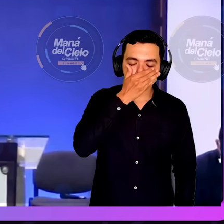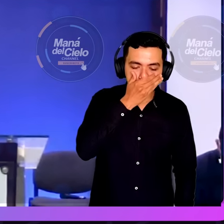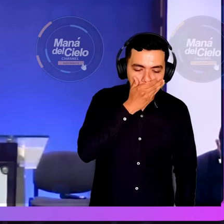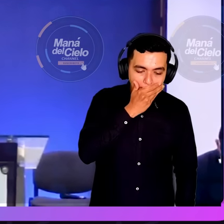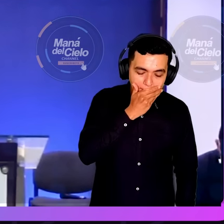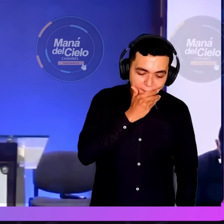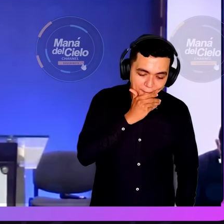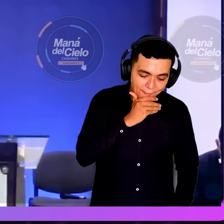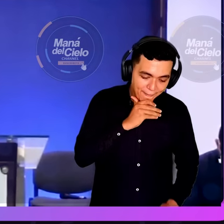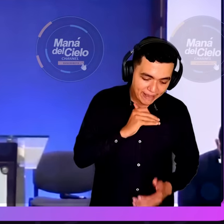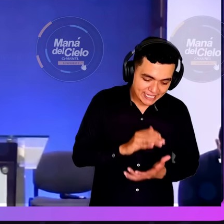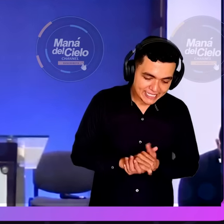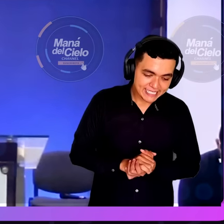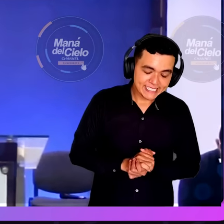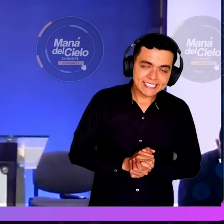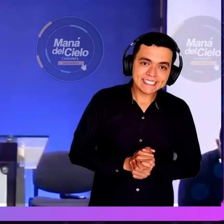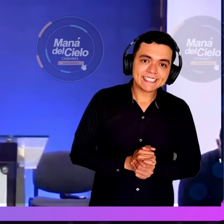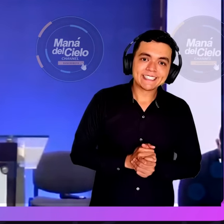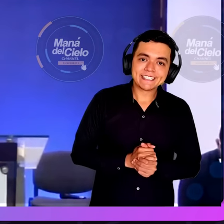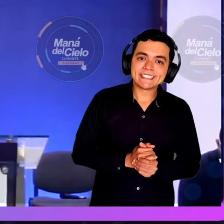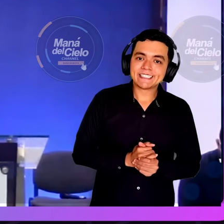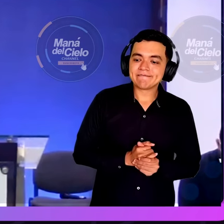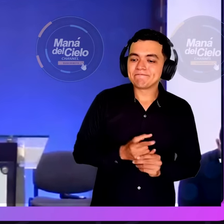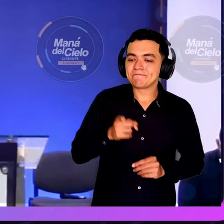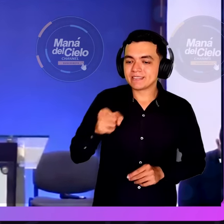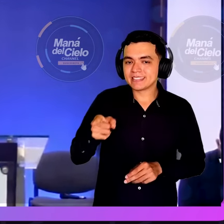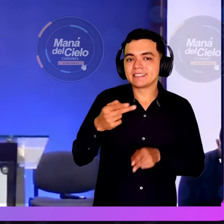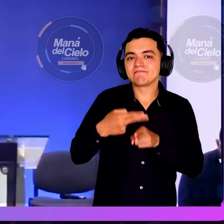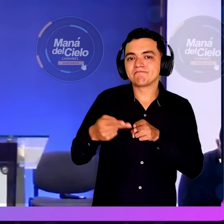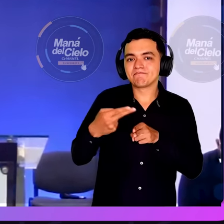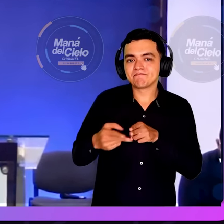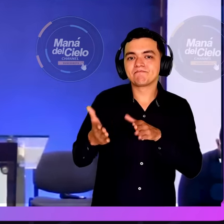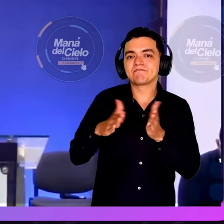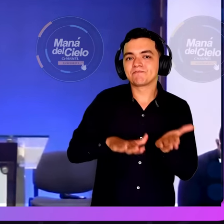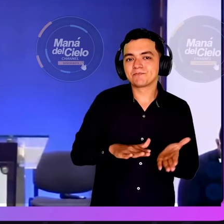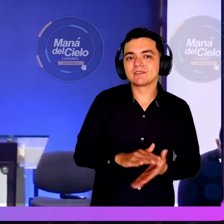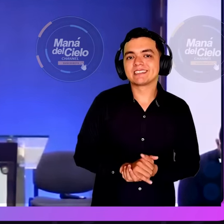Bueno, oramos, ella quedó bien, quedó contenta, se fue.